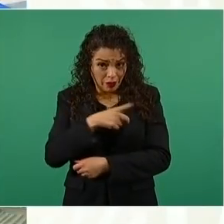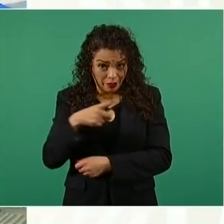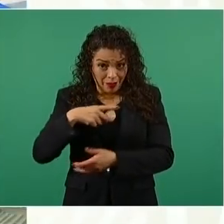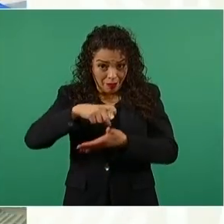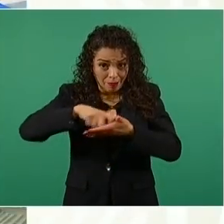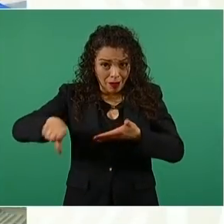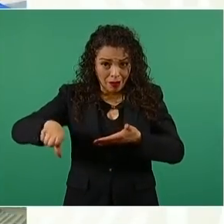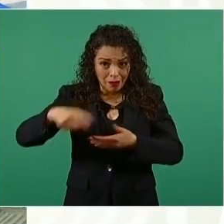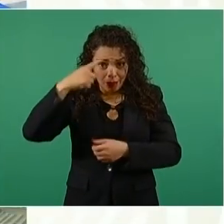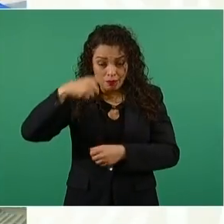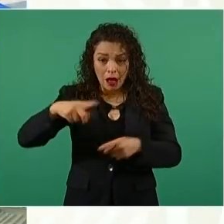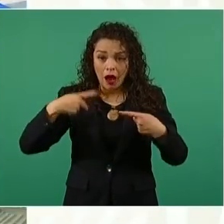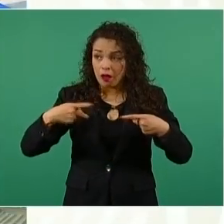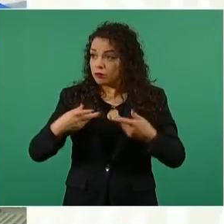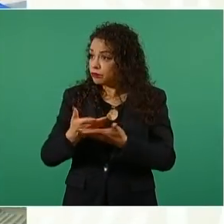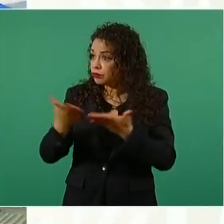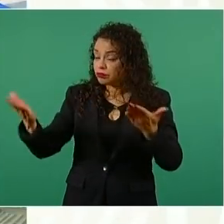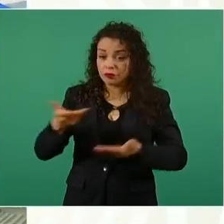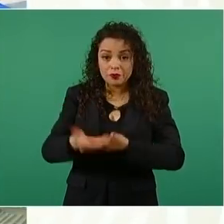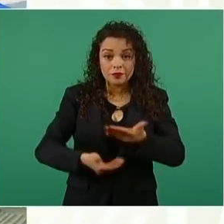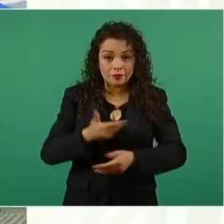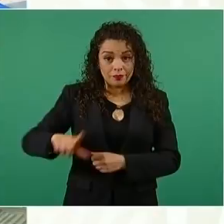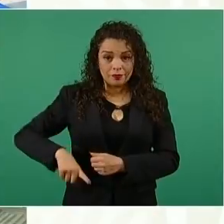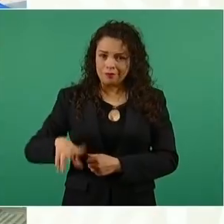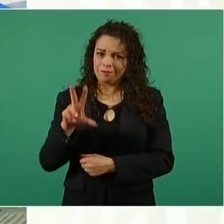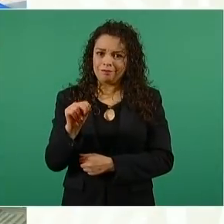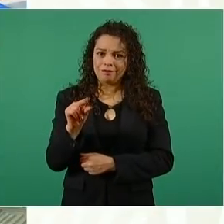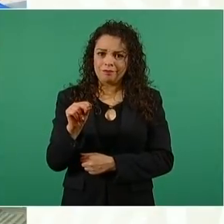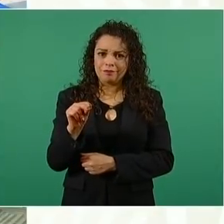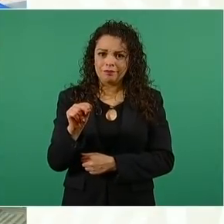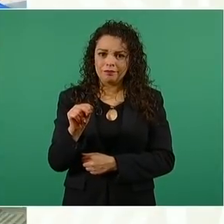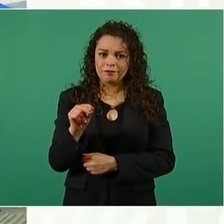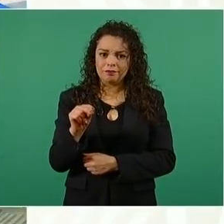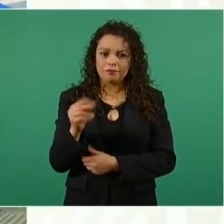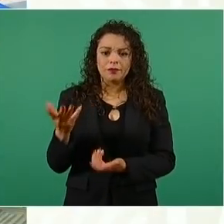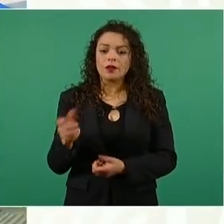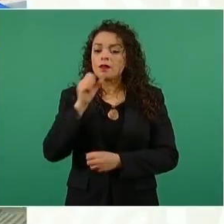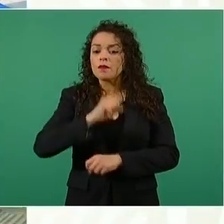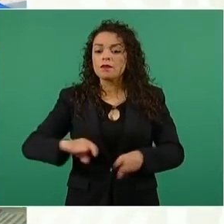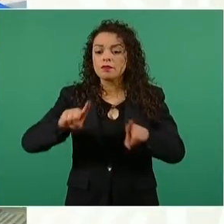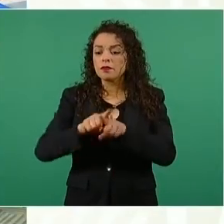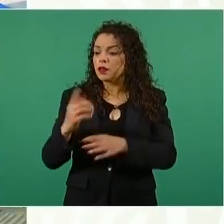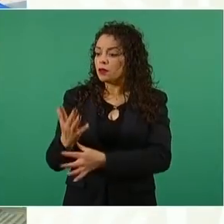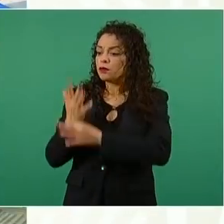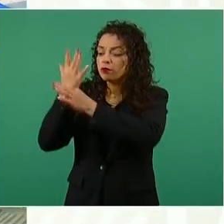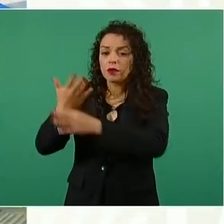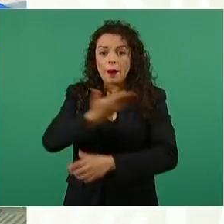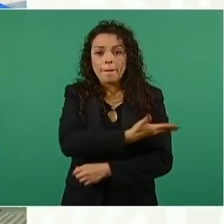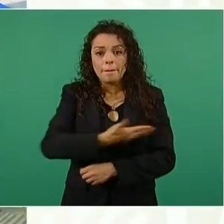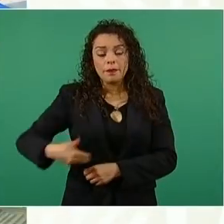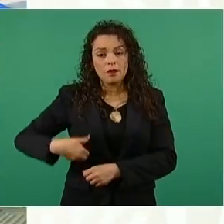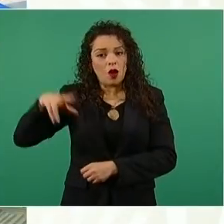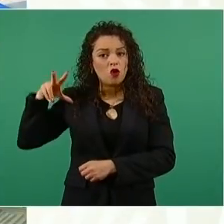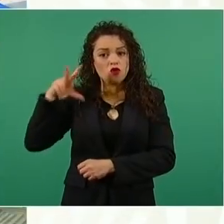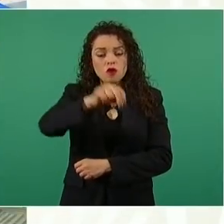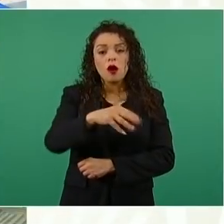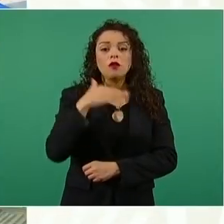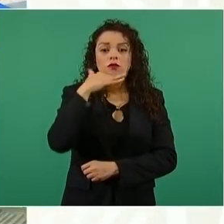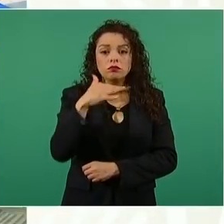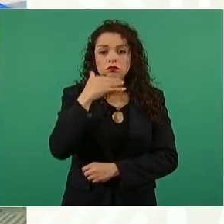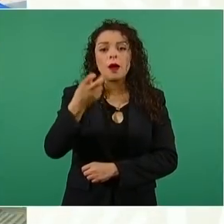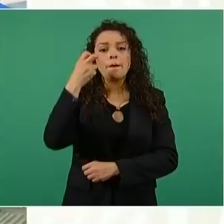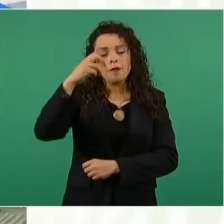de los funcionarios y en la misma línea del presidente de No a la Corrupción, se decidió que este palco tenía que ser